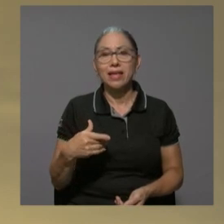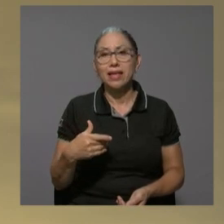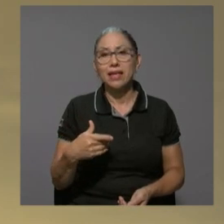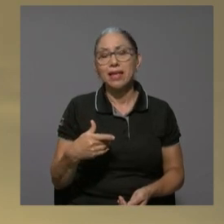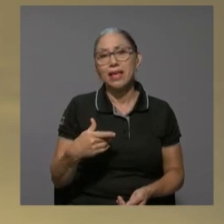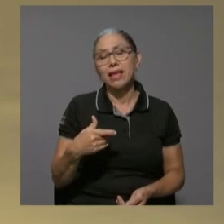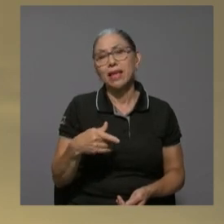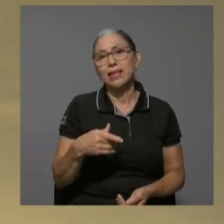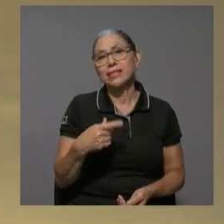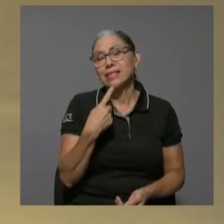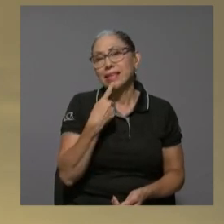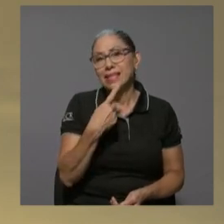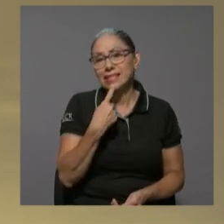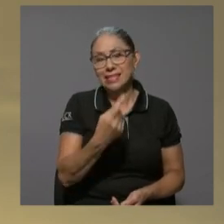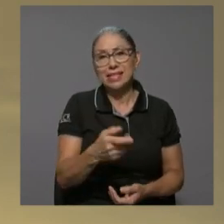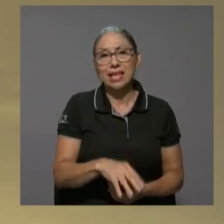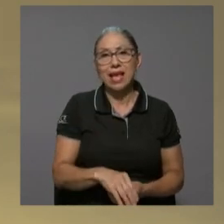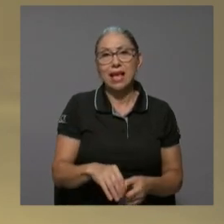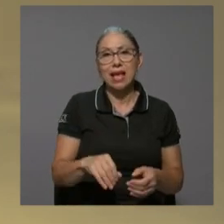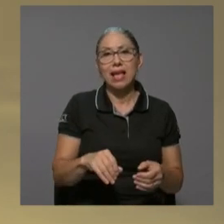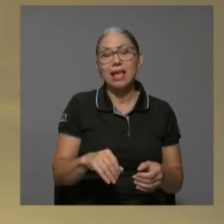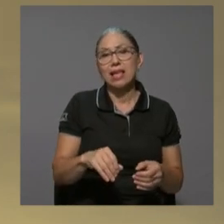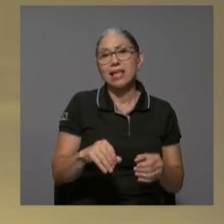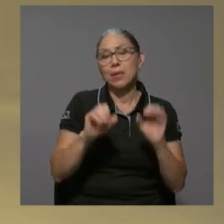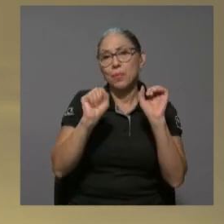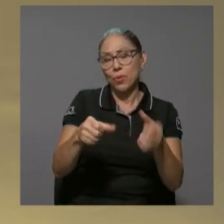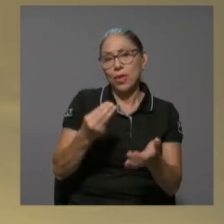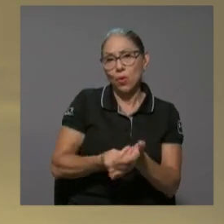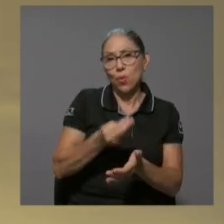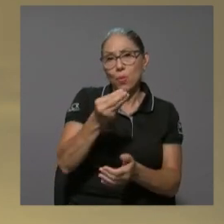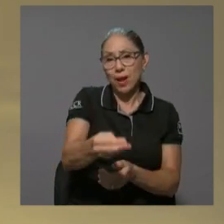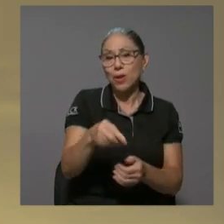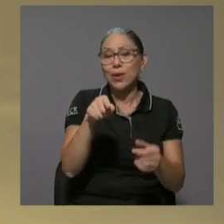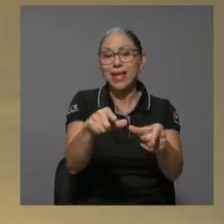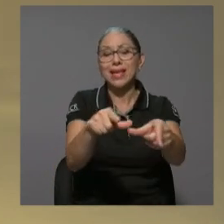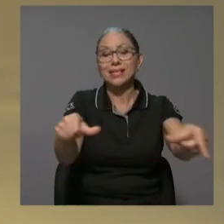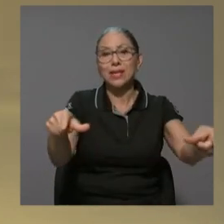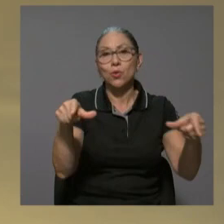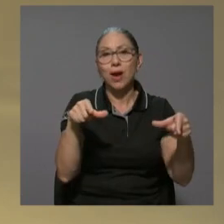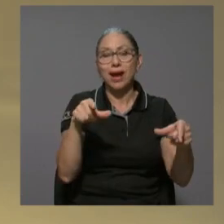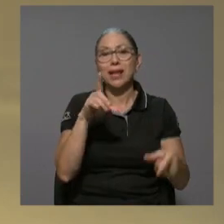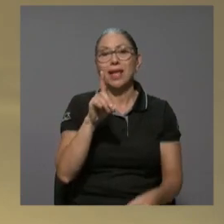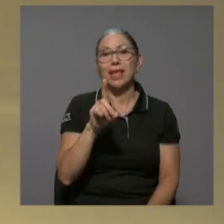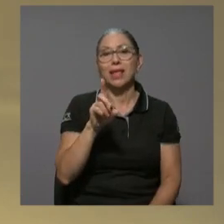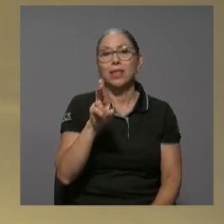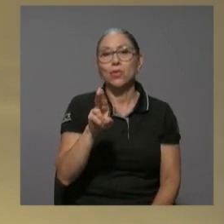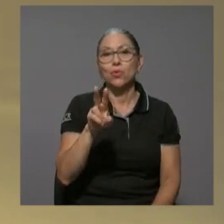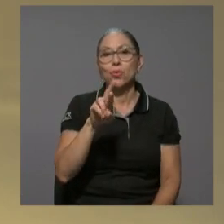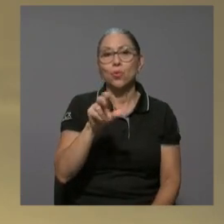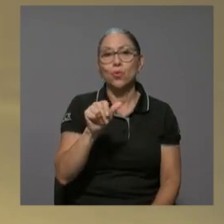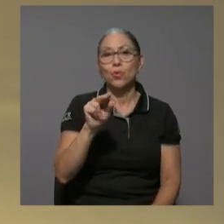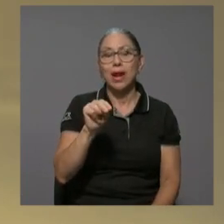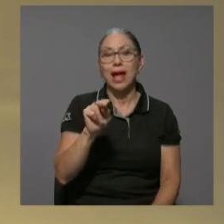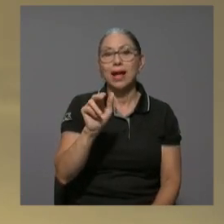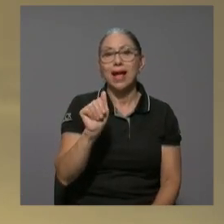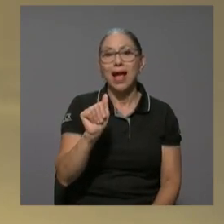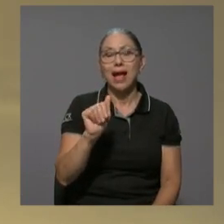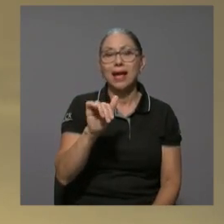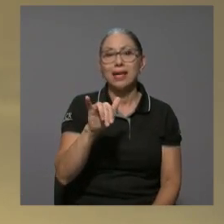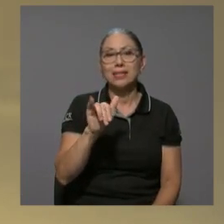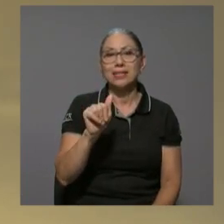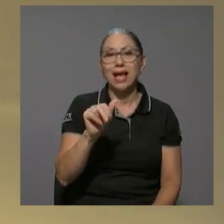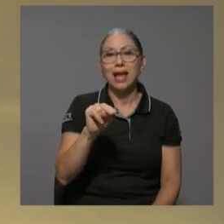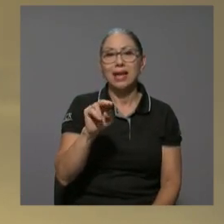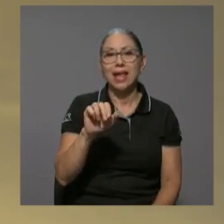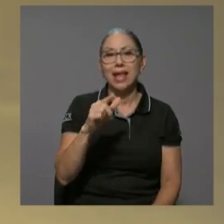ese lugar que Durán Ayanegui impulsó, que queda un